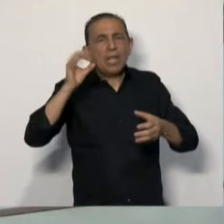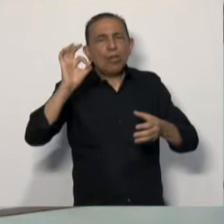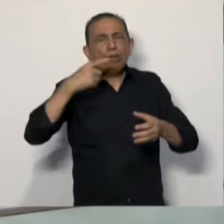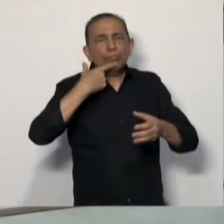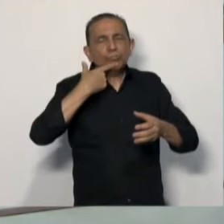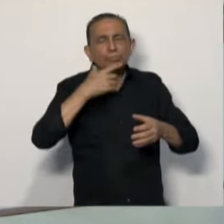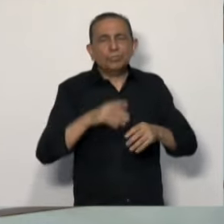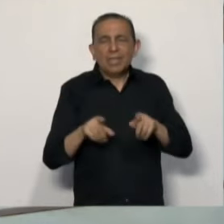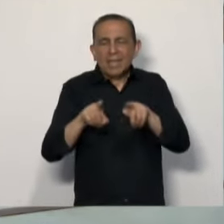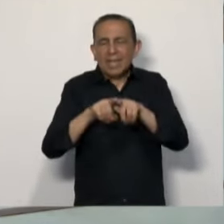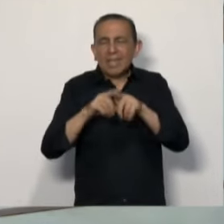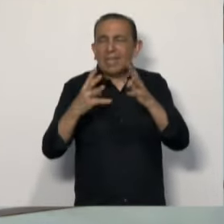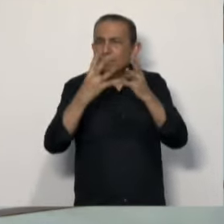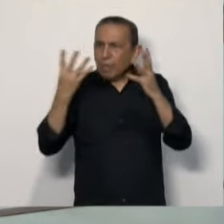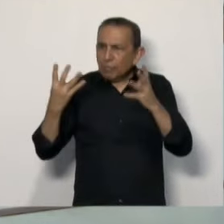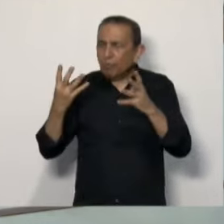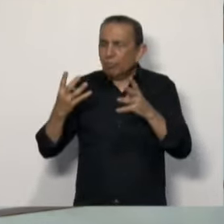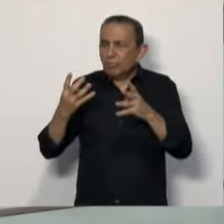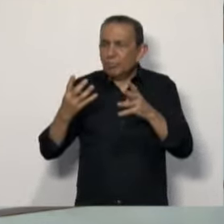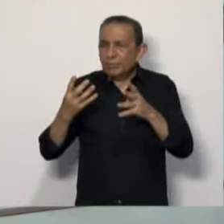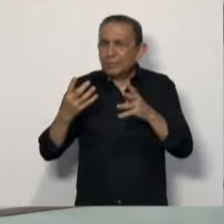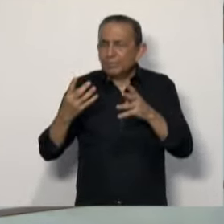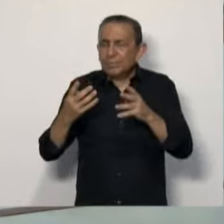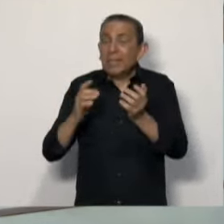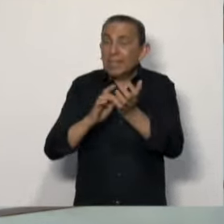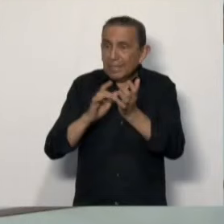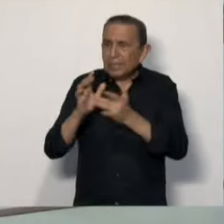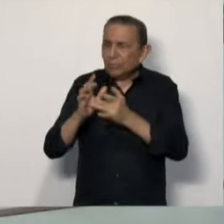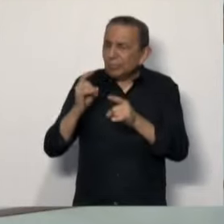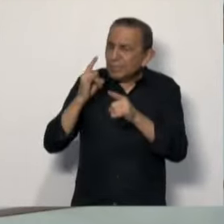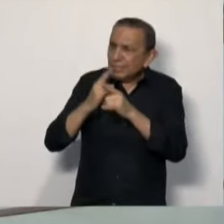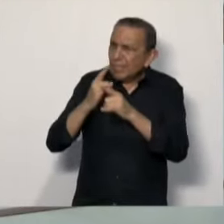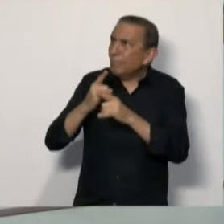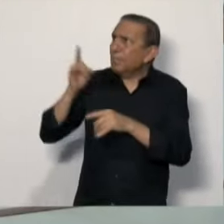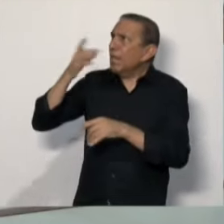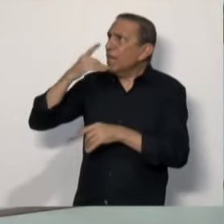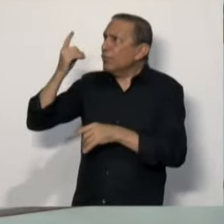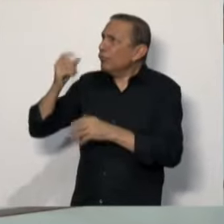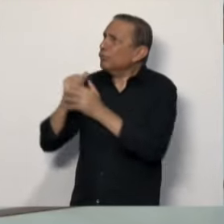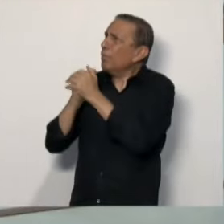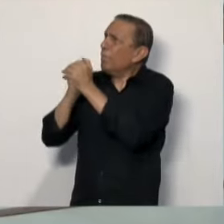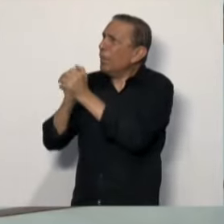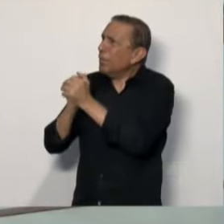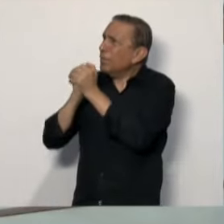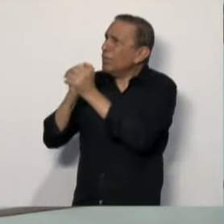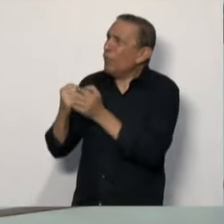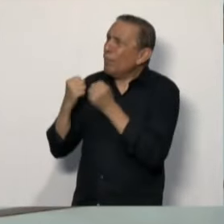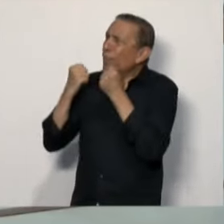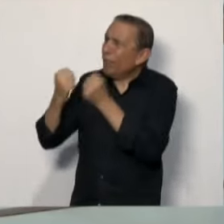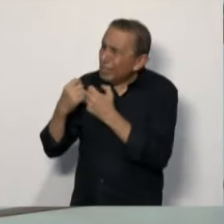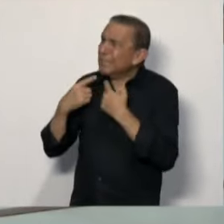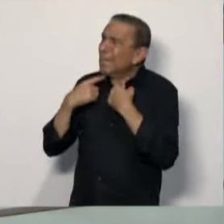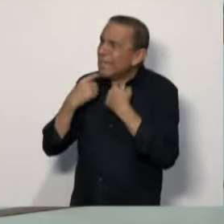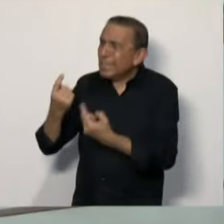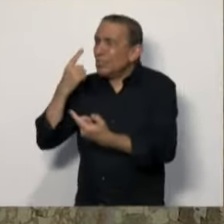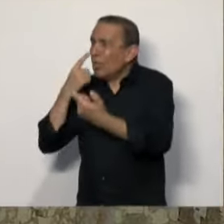Hermanos, Cristo dirigió durante su vida terrena súplicas y plegarias, con fuertes gritos